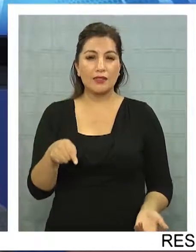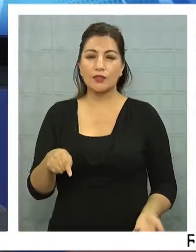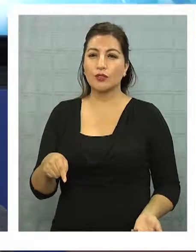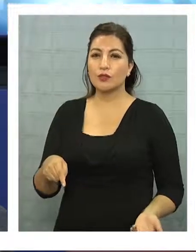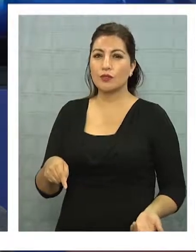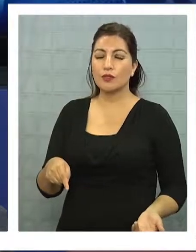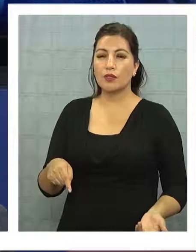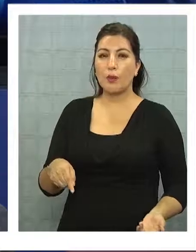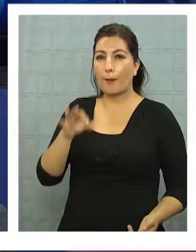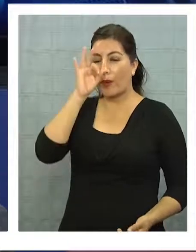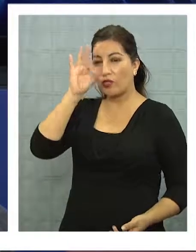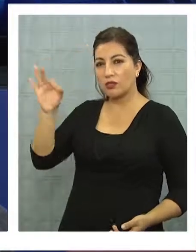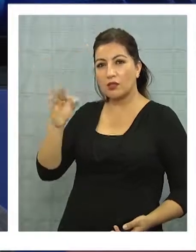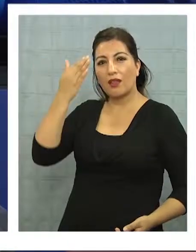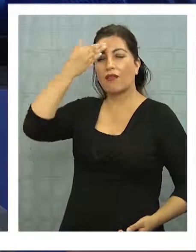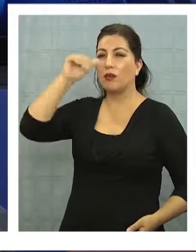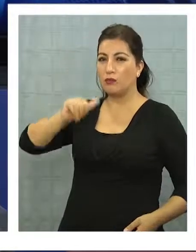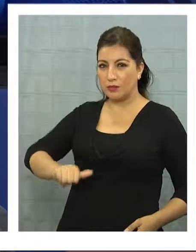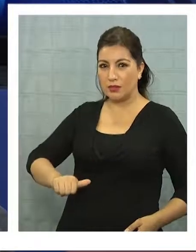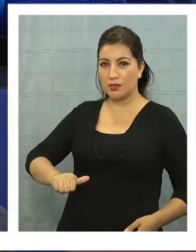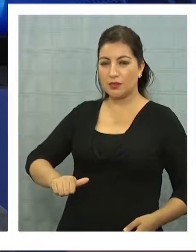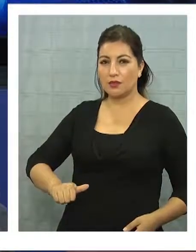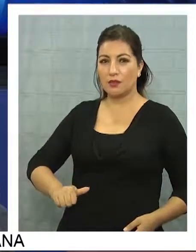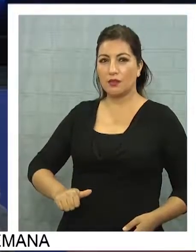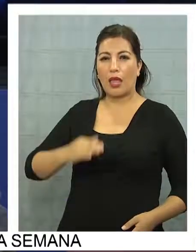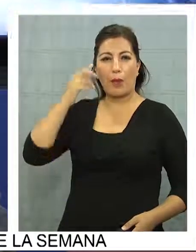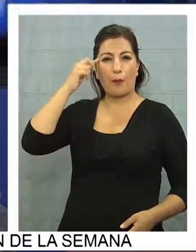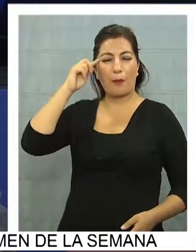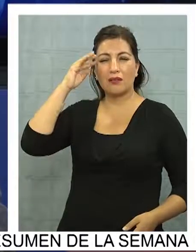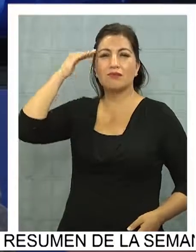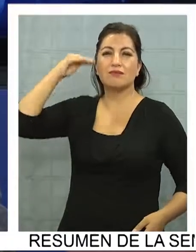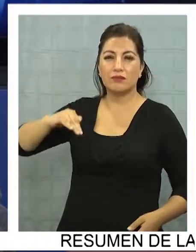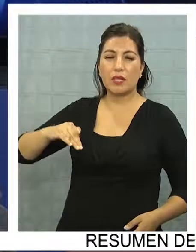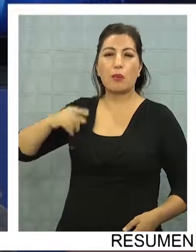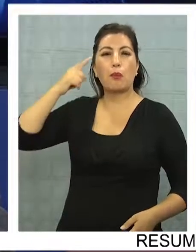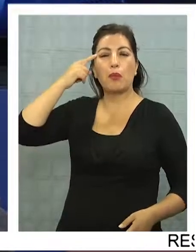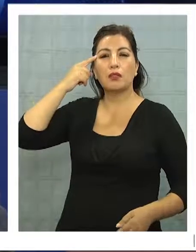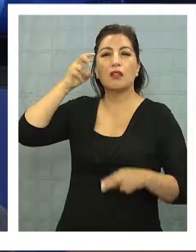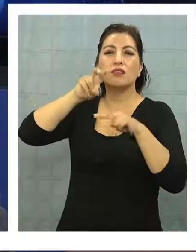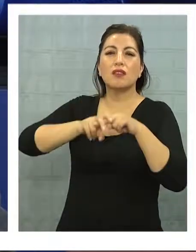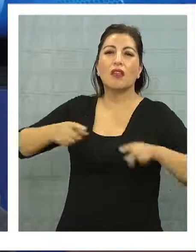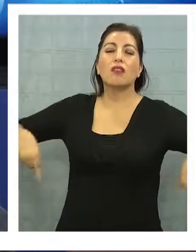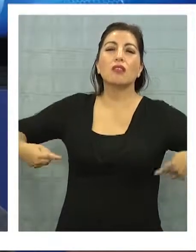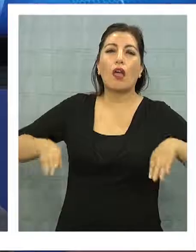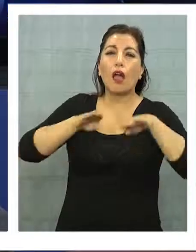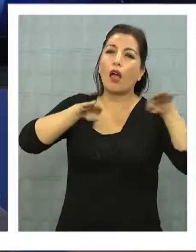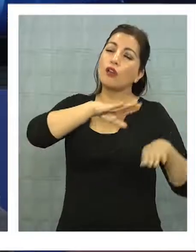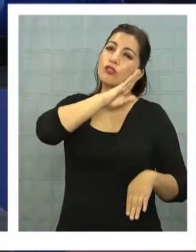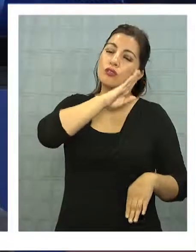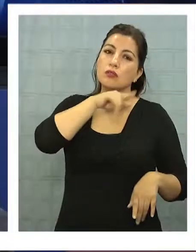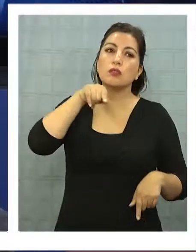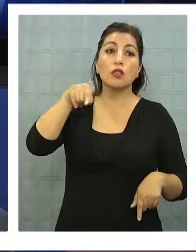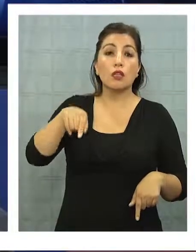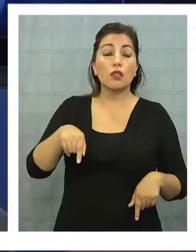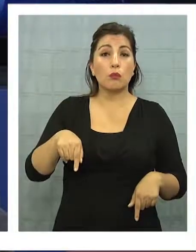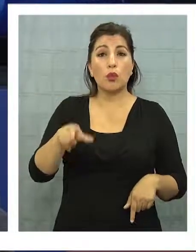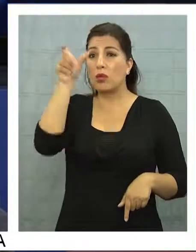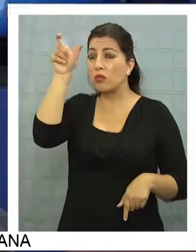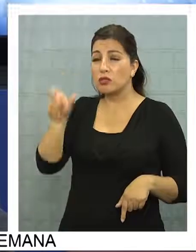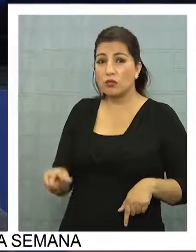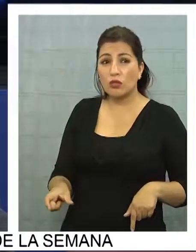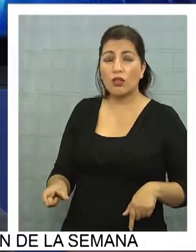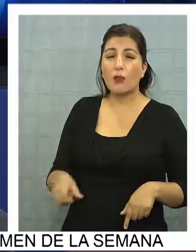y el franquismo. No creo que ningún país tenga autoridad moral para eso y por lo tanto no creía que la democracia chilena pudiera tener